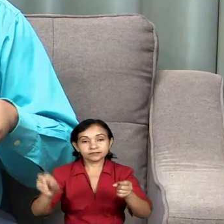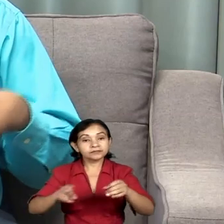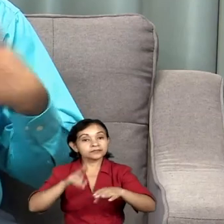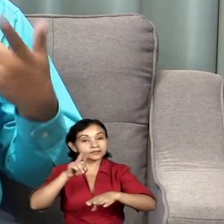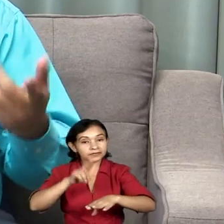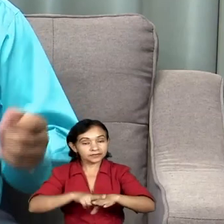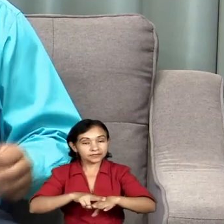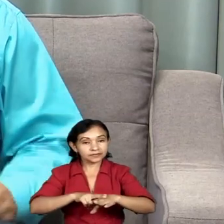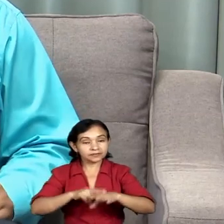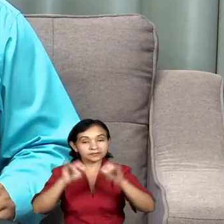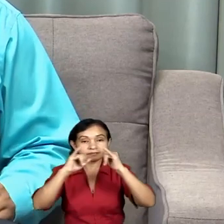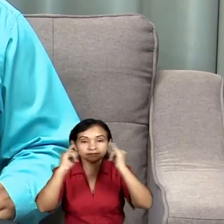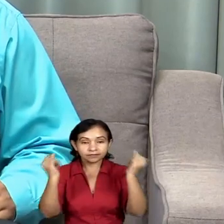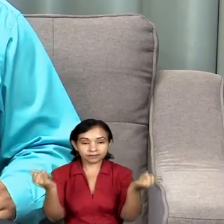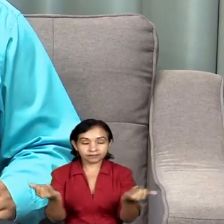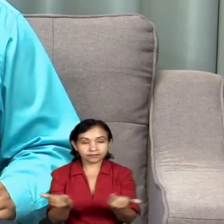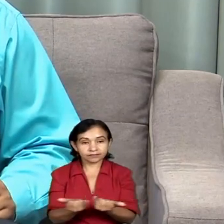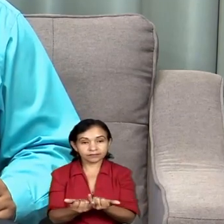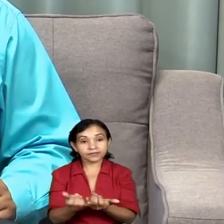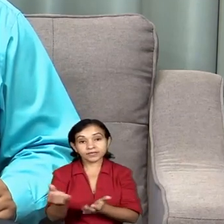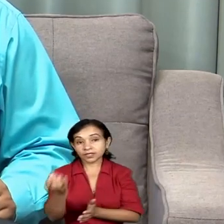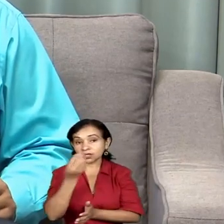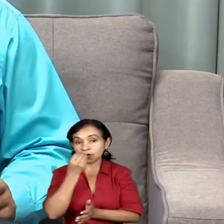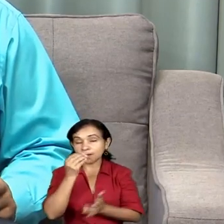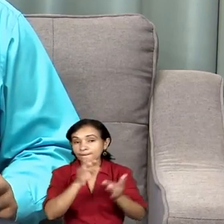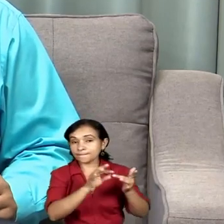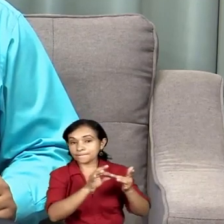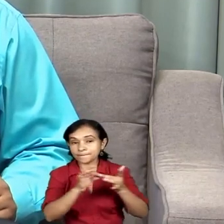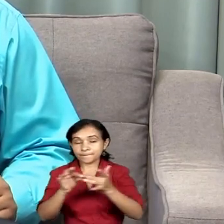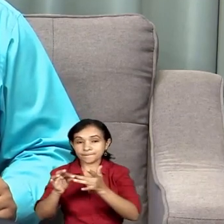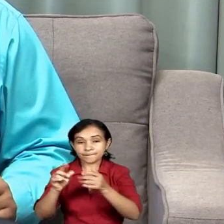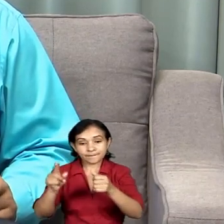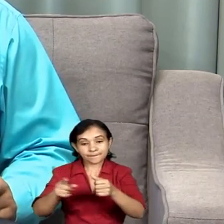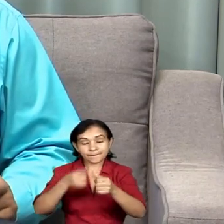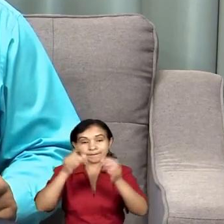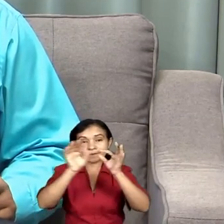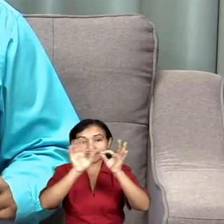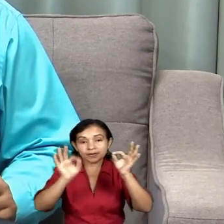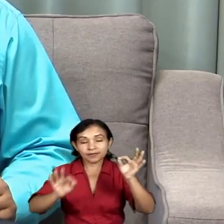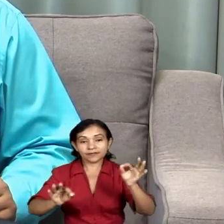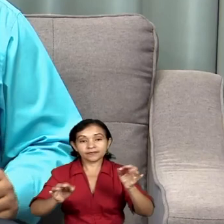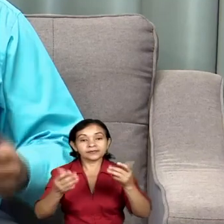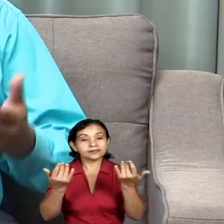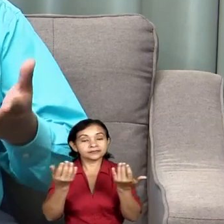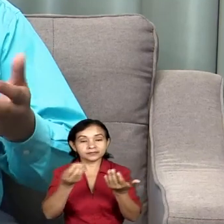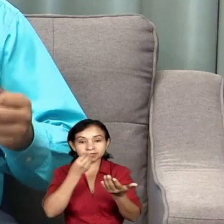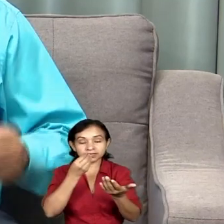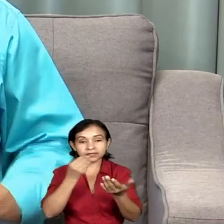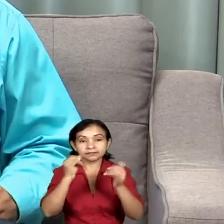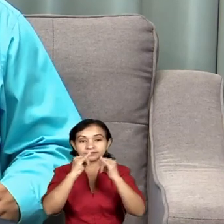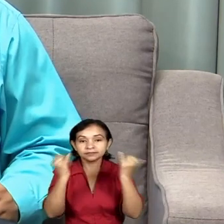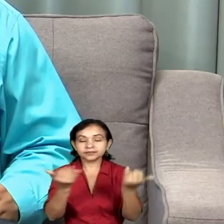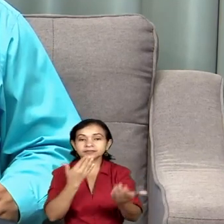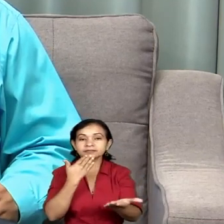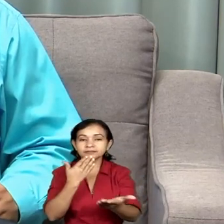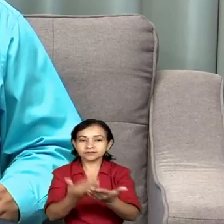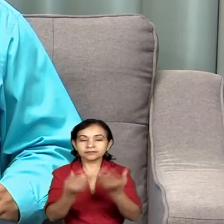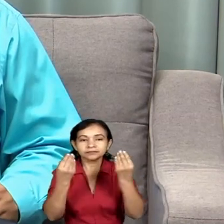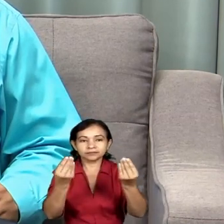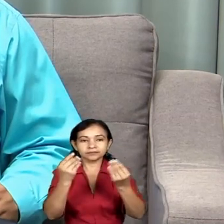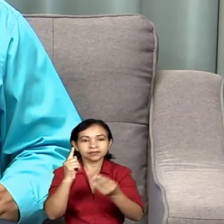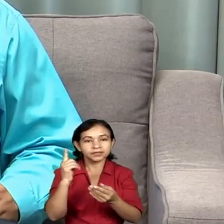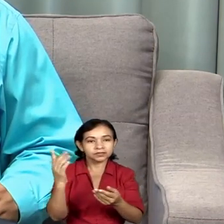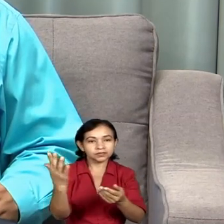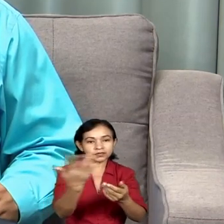nacionales e internacionales. Alta Cocina. Alta Cocina en el primer Festival Gastronómico Internacional. No me resta más que agradecerles a nombre de todo el